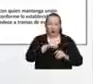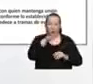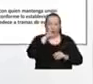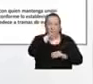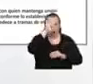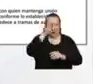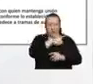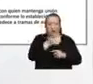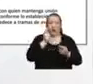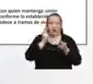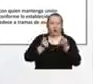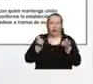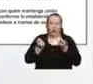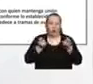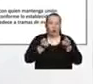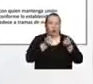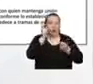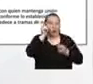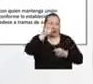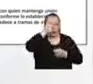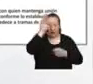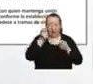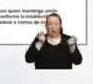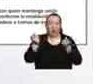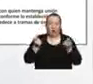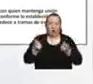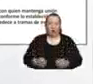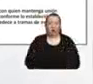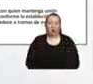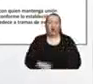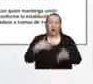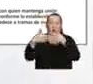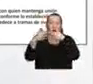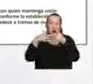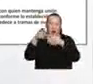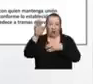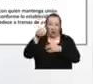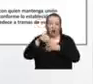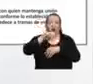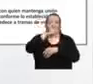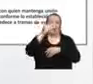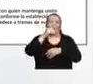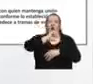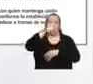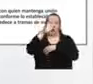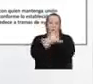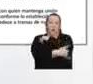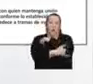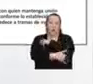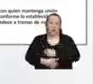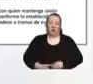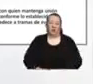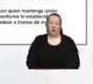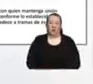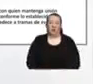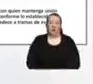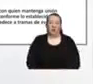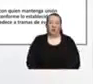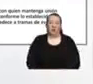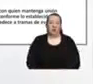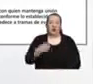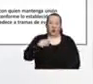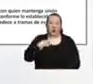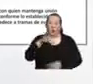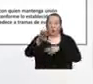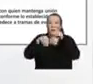panamá tenemos claro es se quiere justificarse en esto no moviendo la letra no el espíritu la ley yo no le pasa a mi esposa no le pase